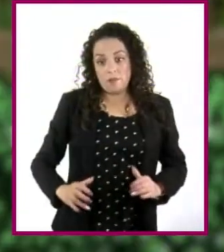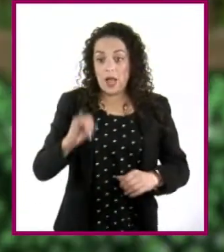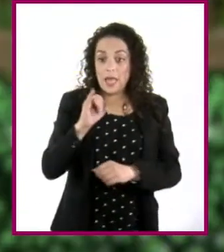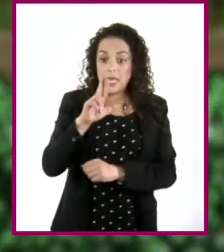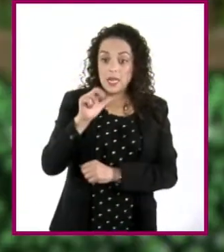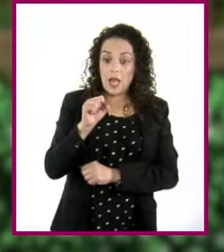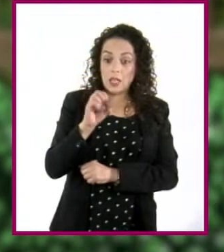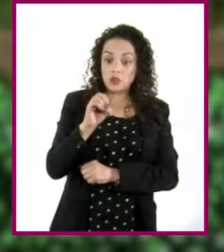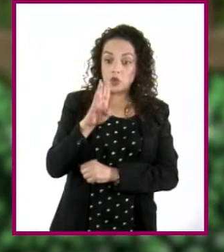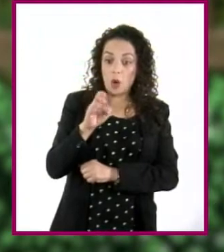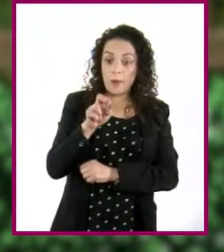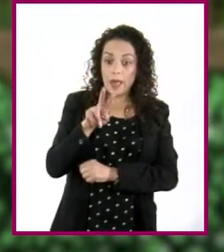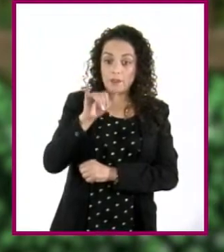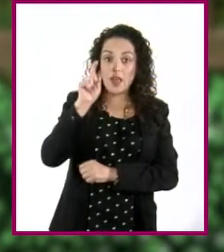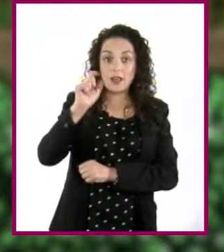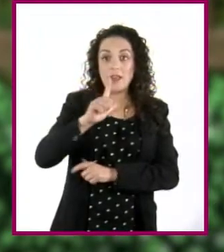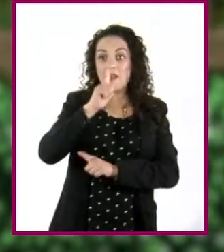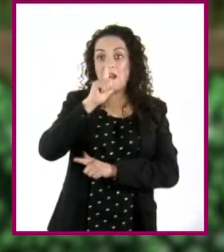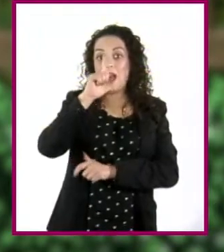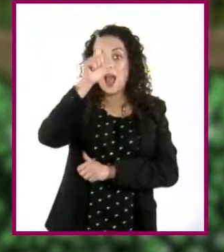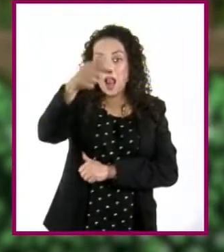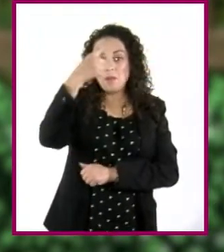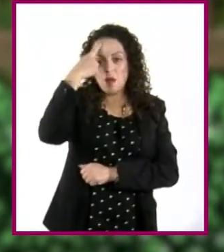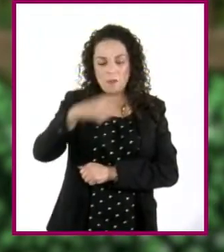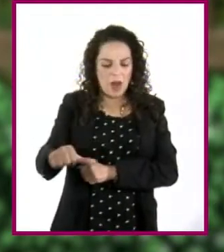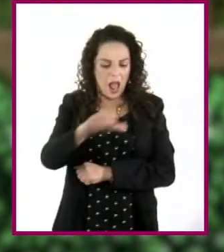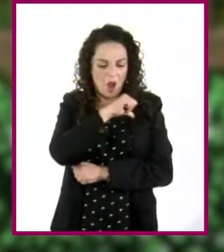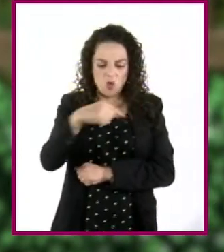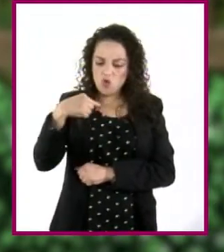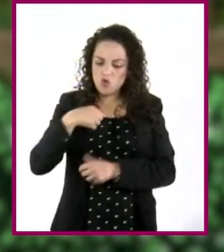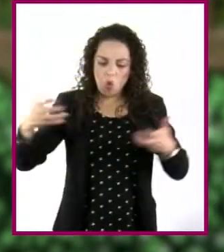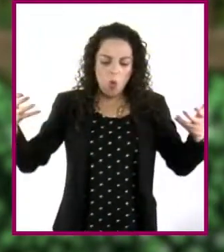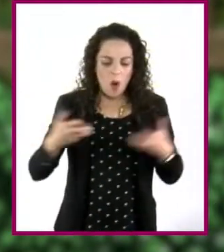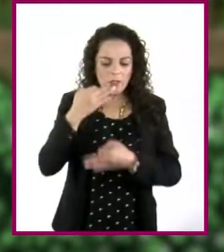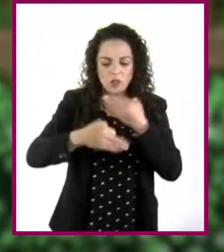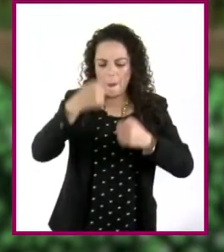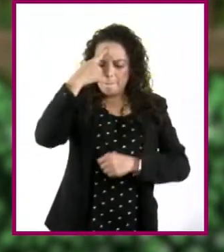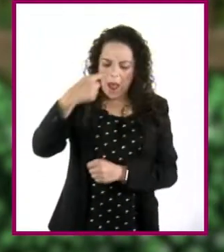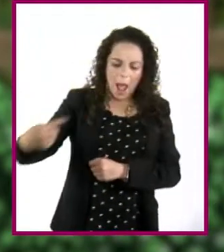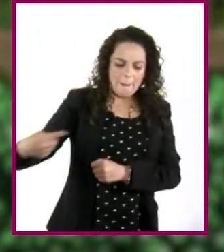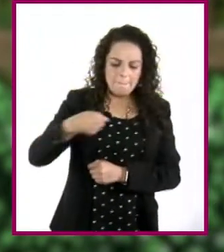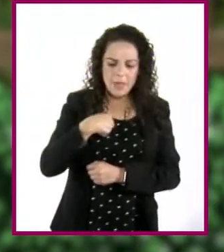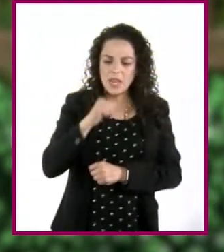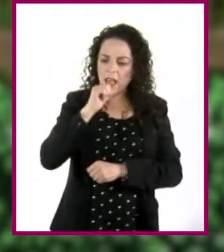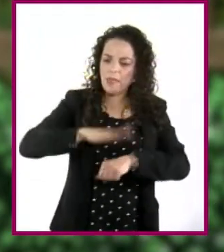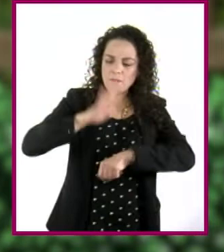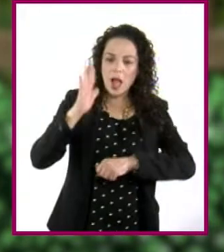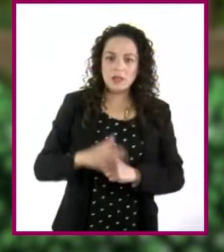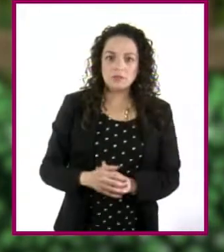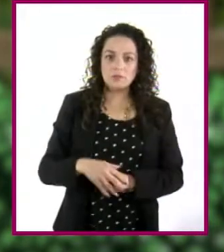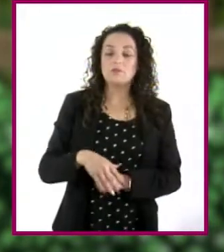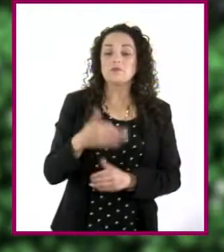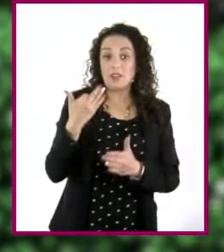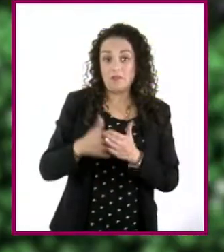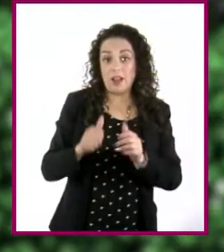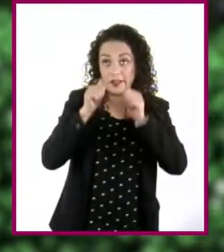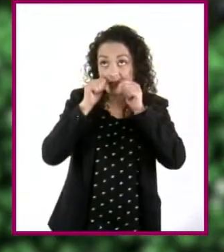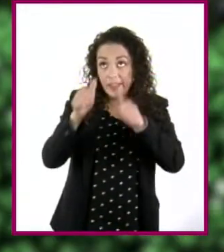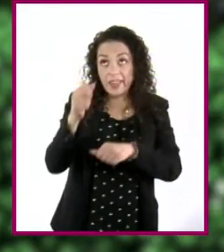un alma que se esfuerza más por sí misma de manera egoísta y no por dedicarse a Dios, según dicen los